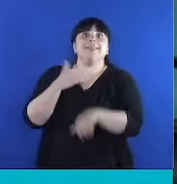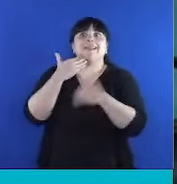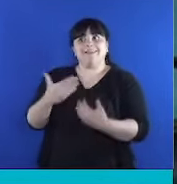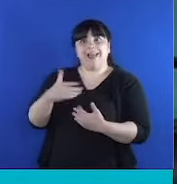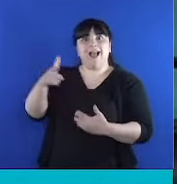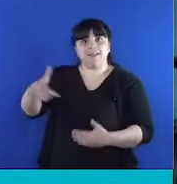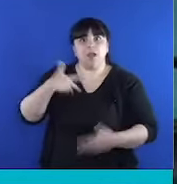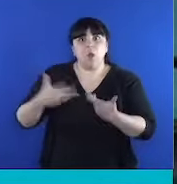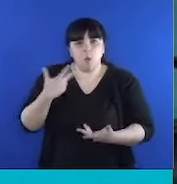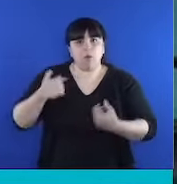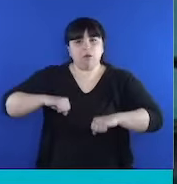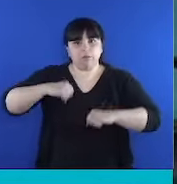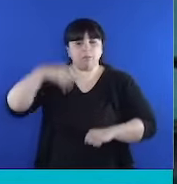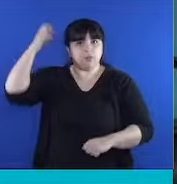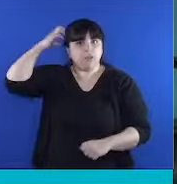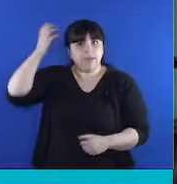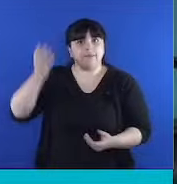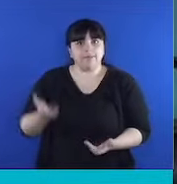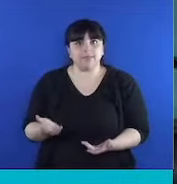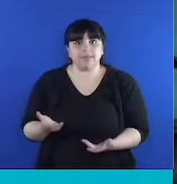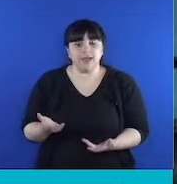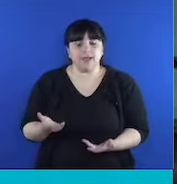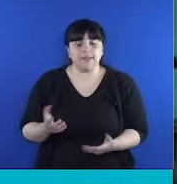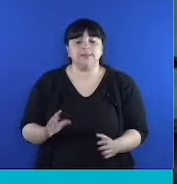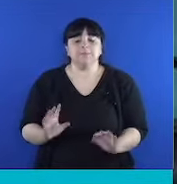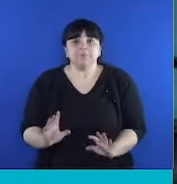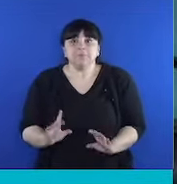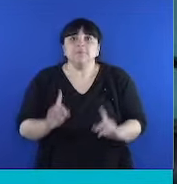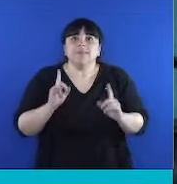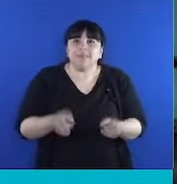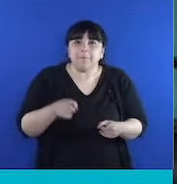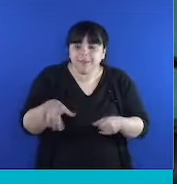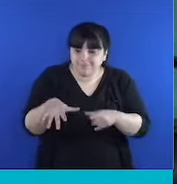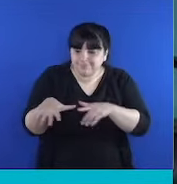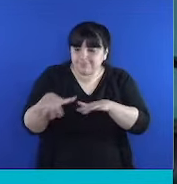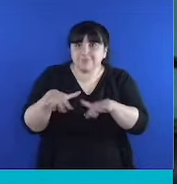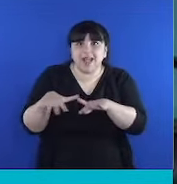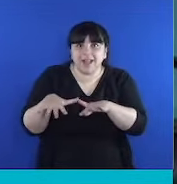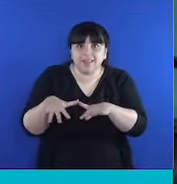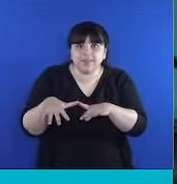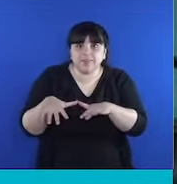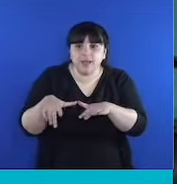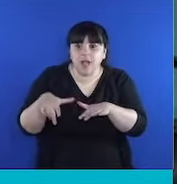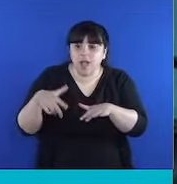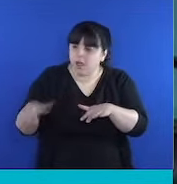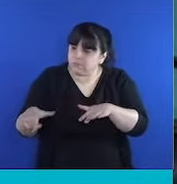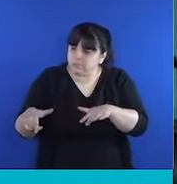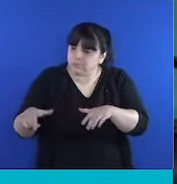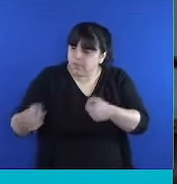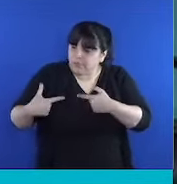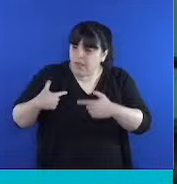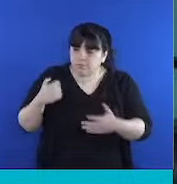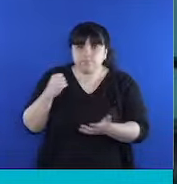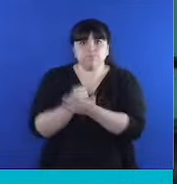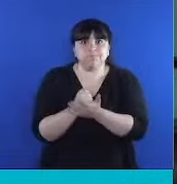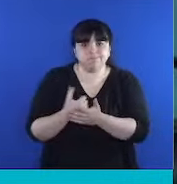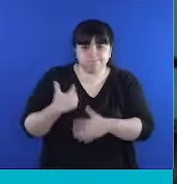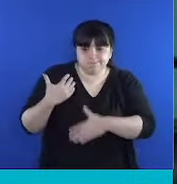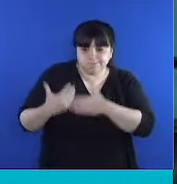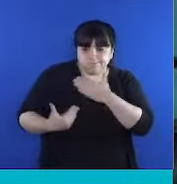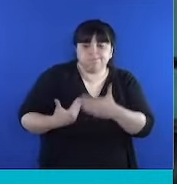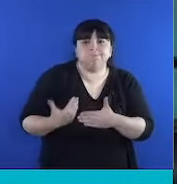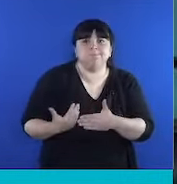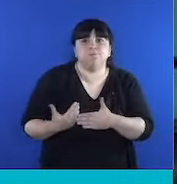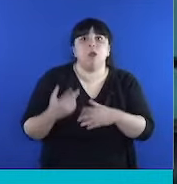Pero también es cierto que esa actividad tiene un impacto en la promoción del